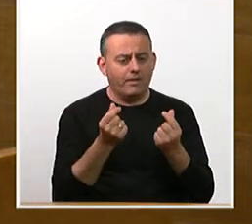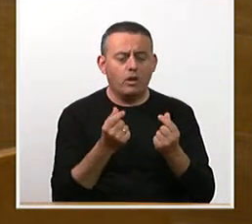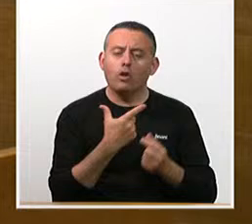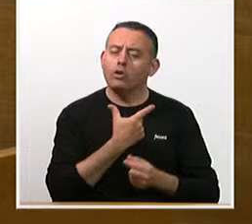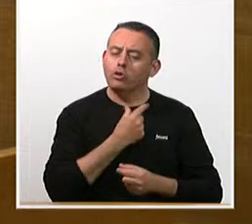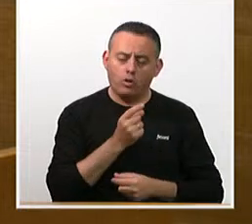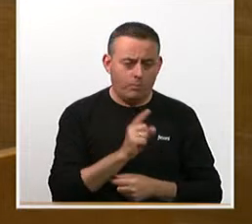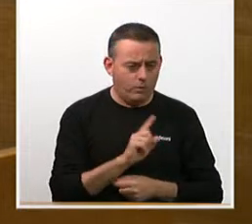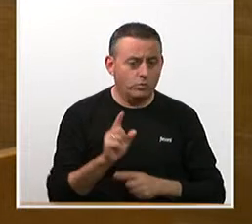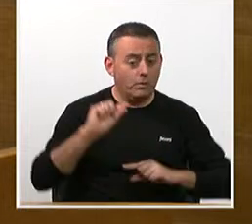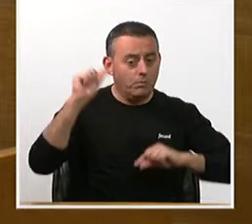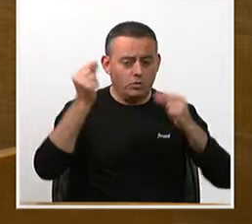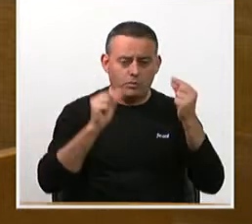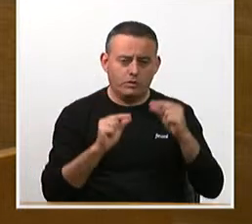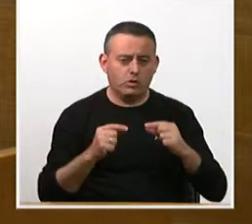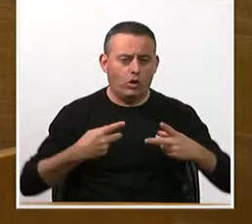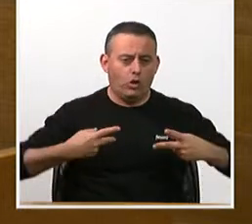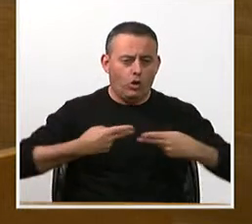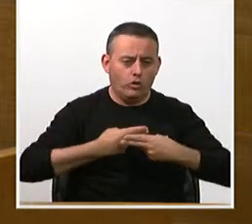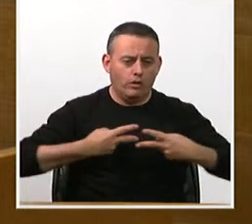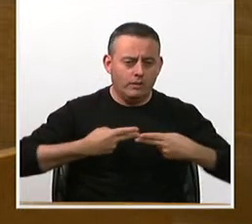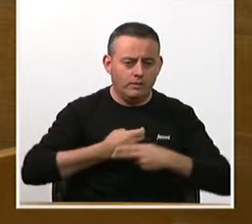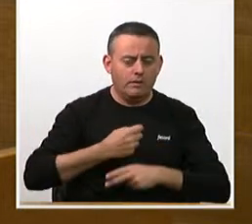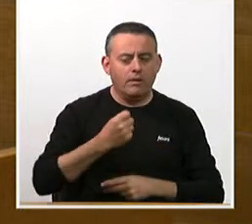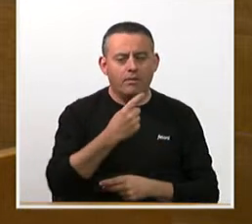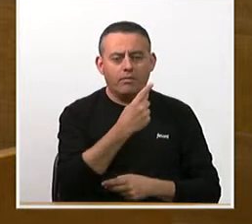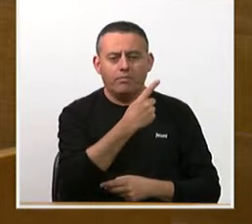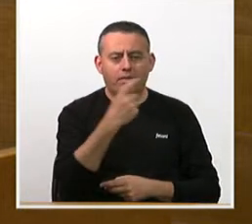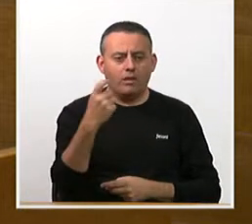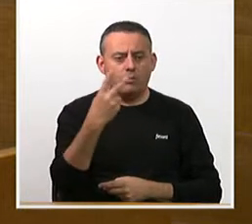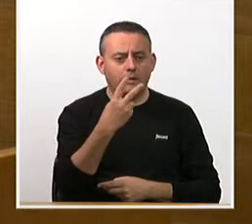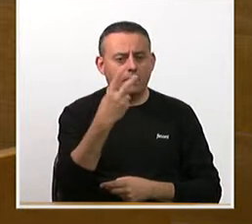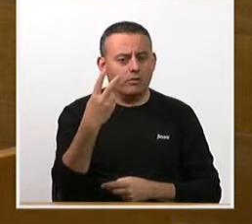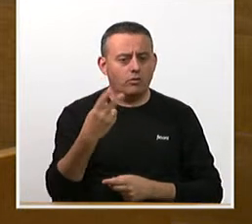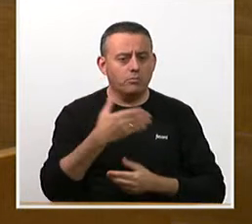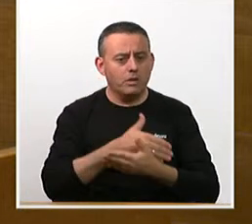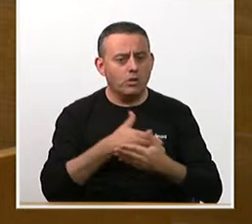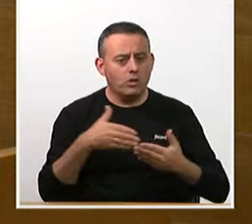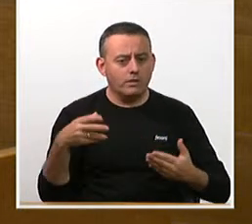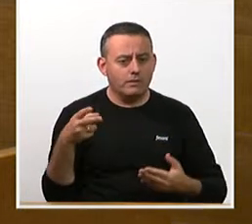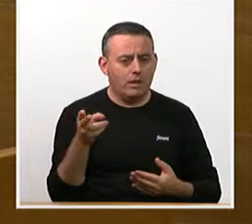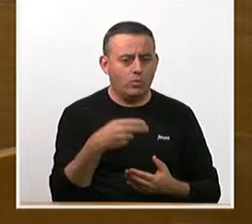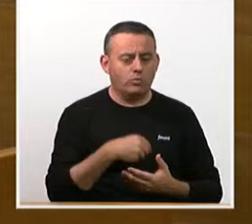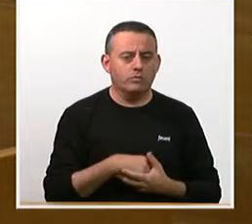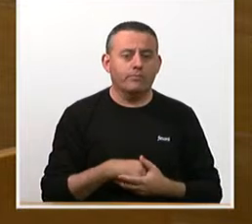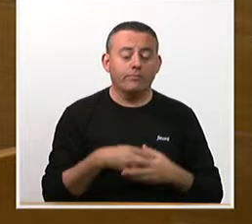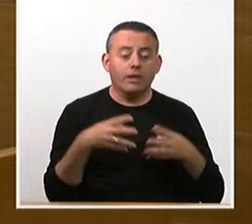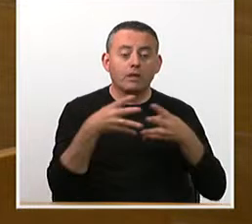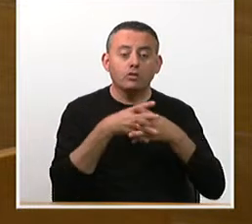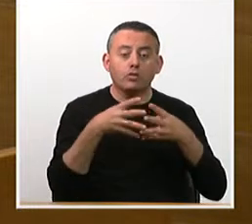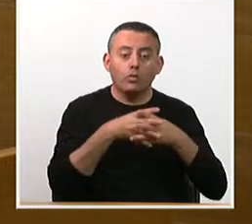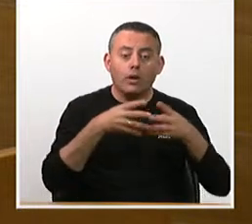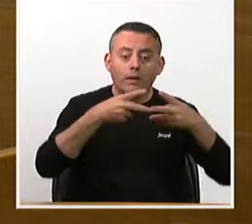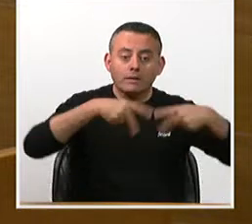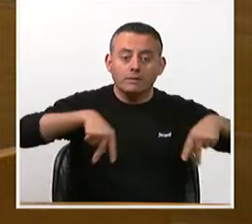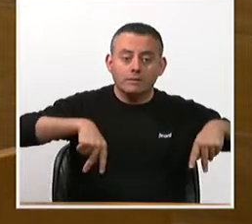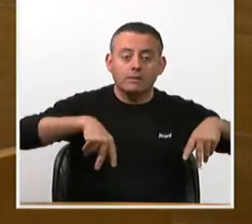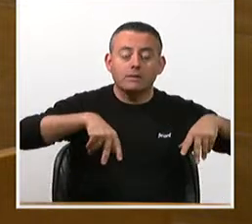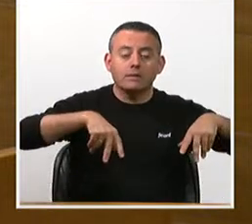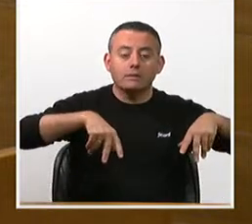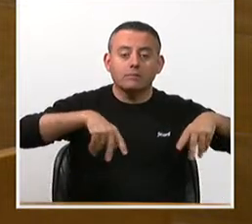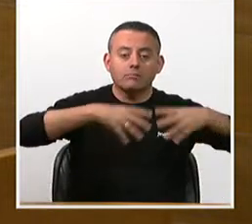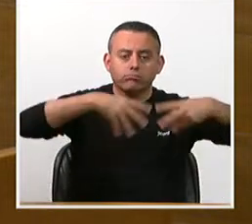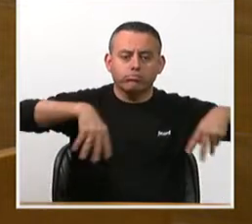que 122 mill de en infraestructures educatives que